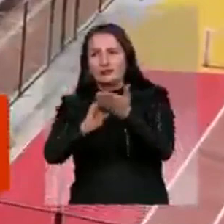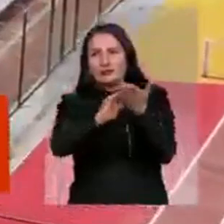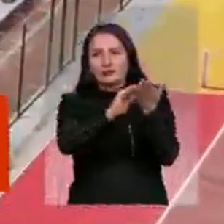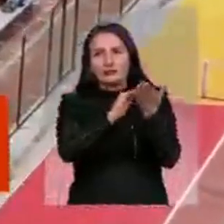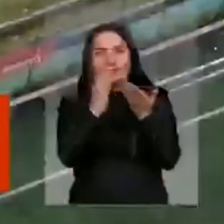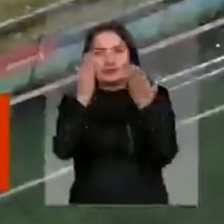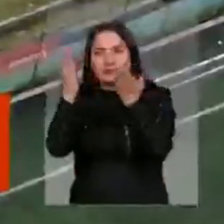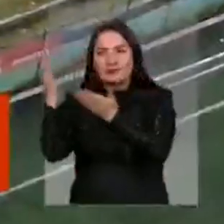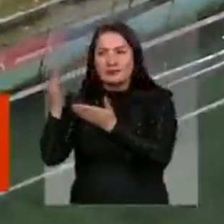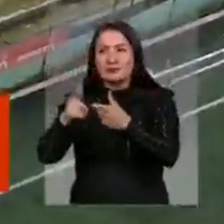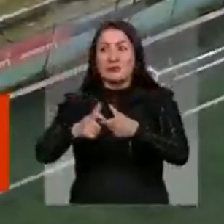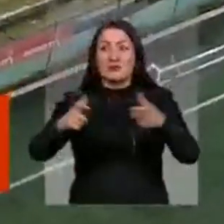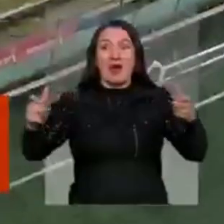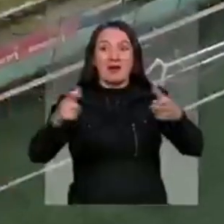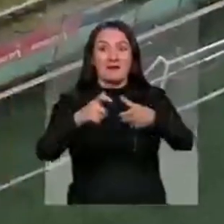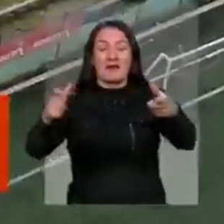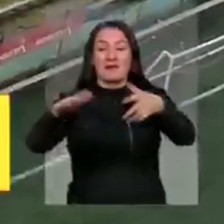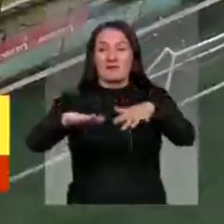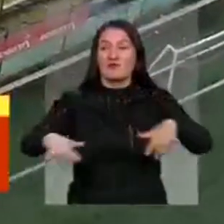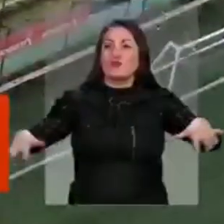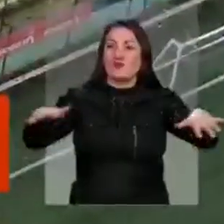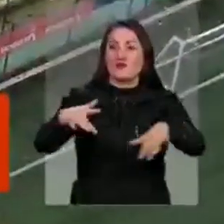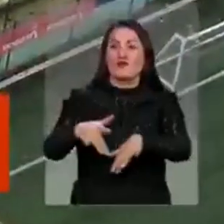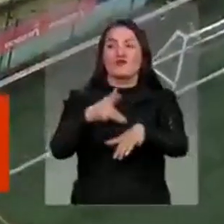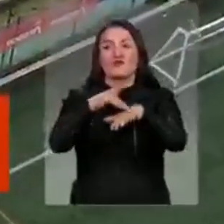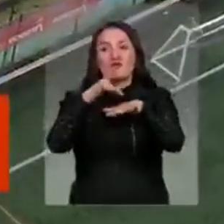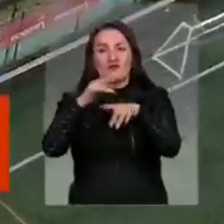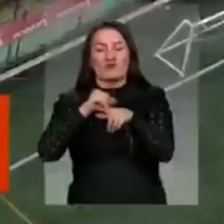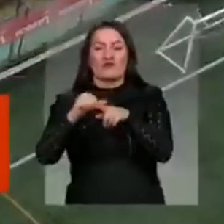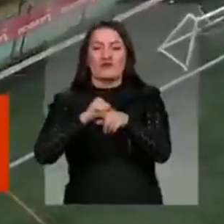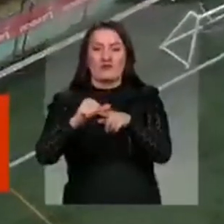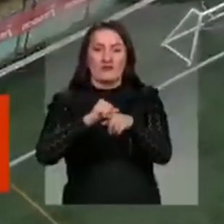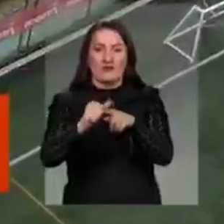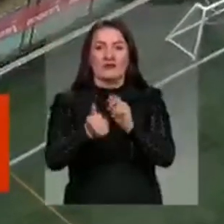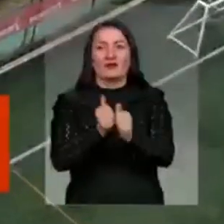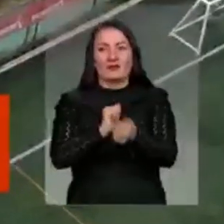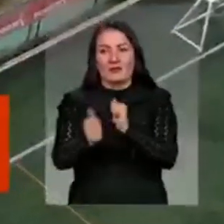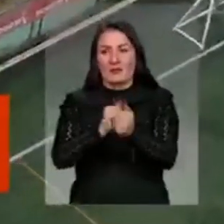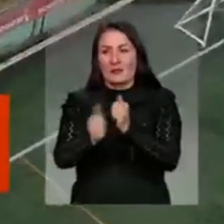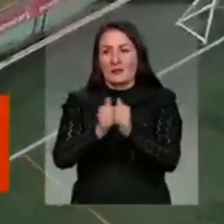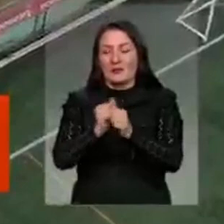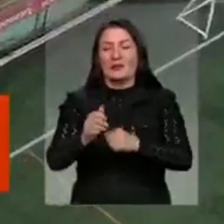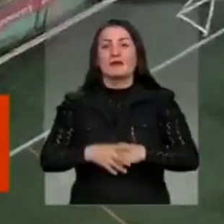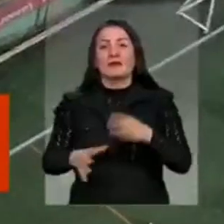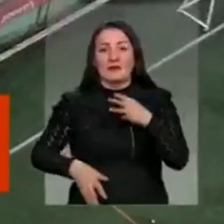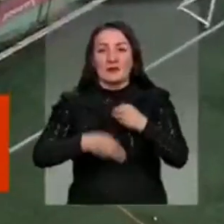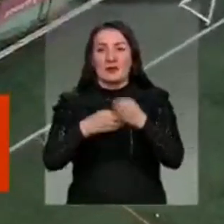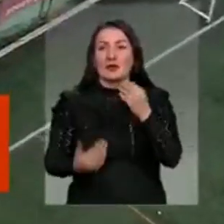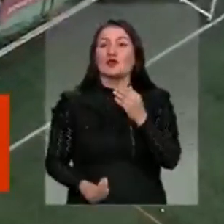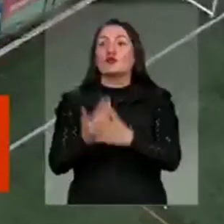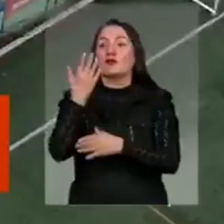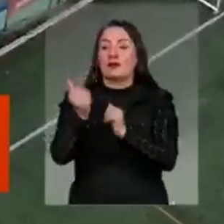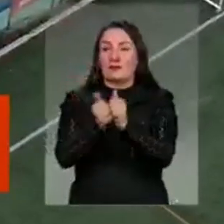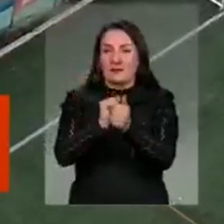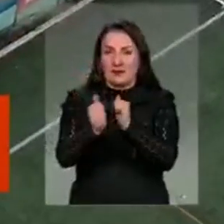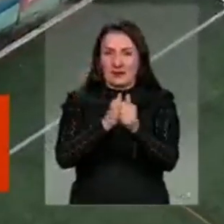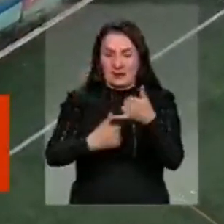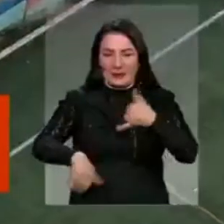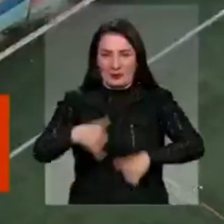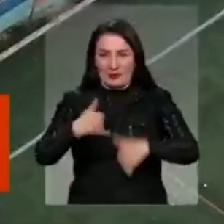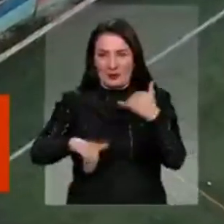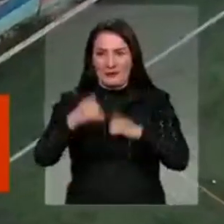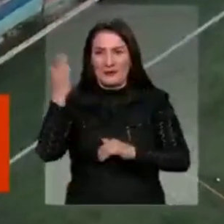pretenden ampliar las zonas verdes e incentivar la práctica de deportes convencionales como también las nuevas prácticas recreo